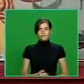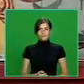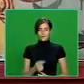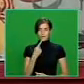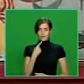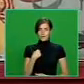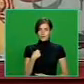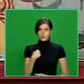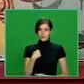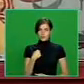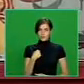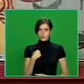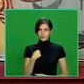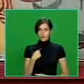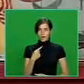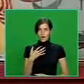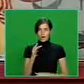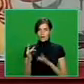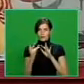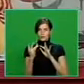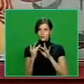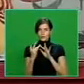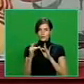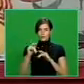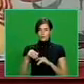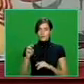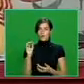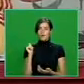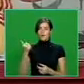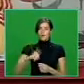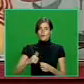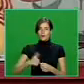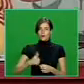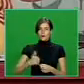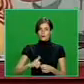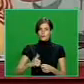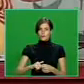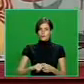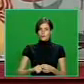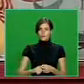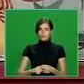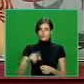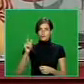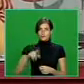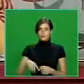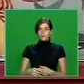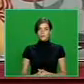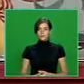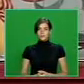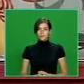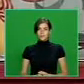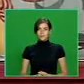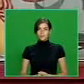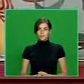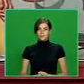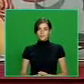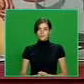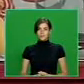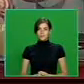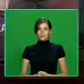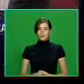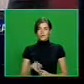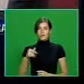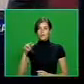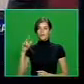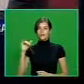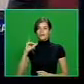que tenemos una conexión con Maracaibo y el compañero Pérez Pirela que